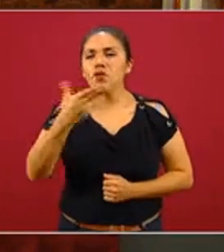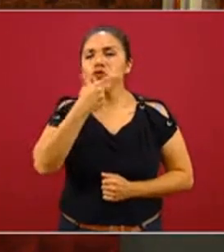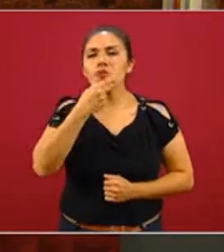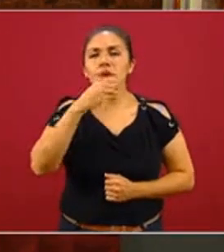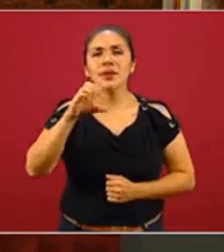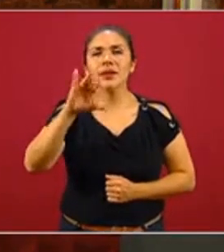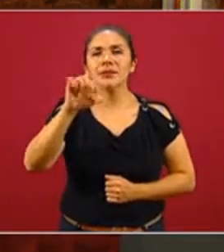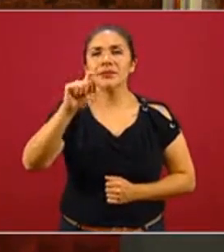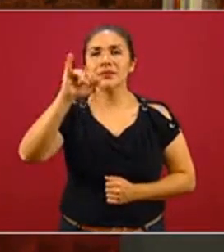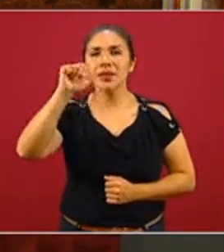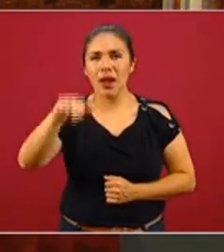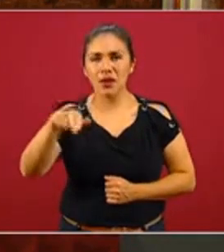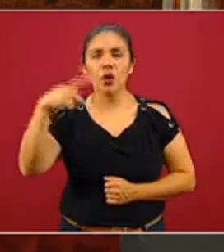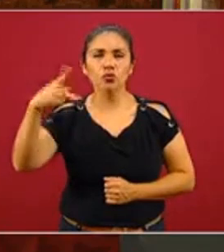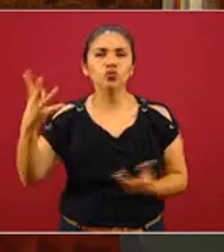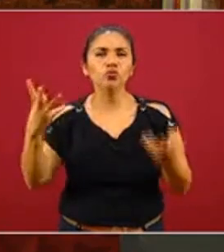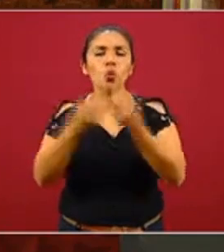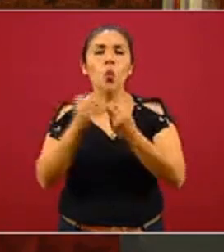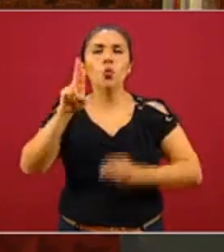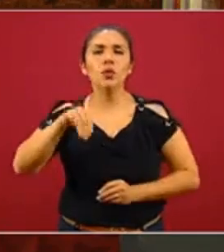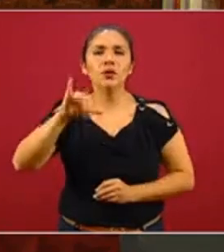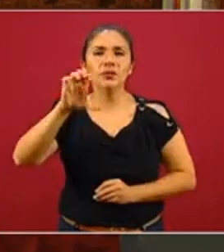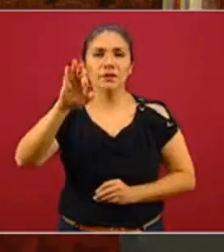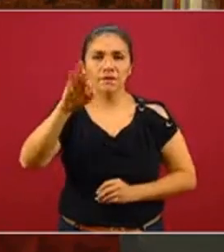de la UNICEF.